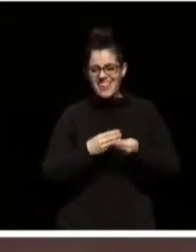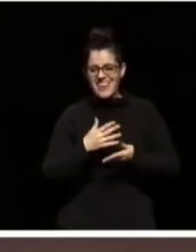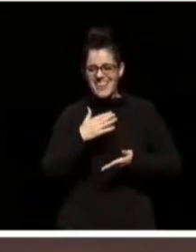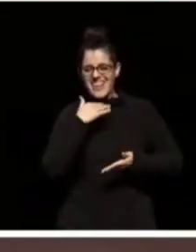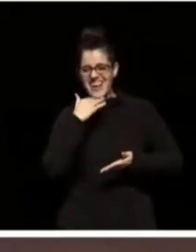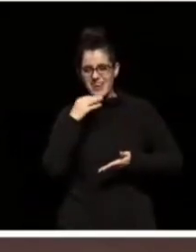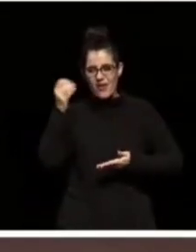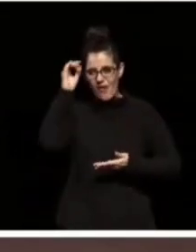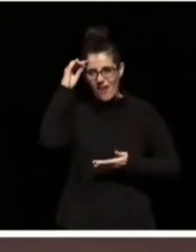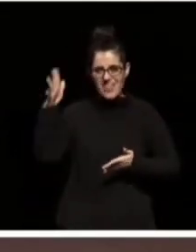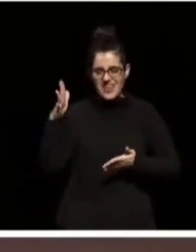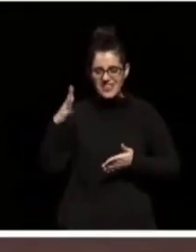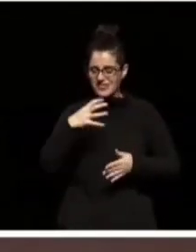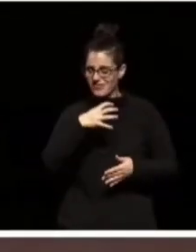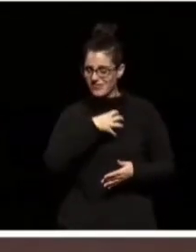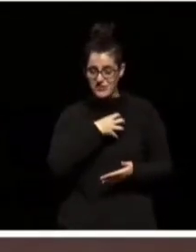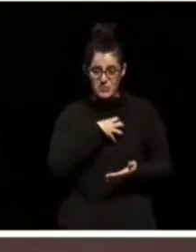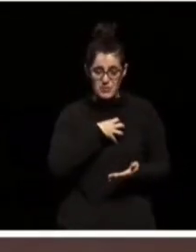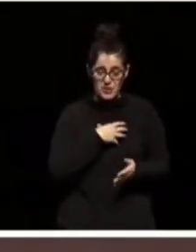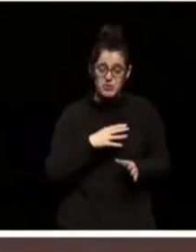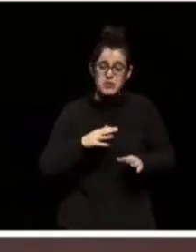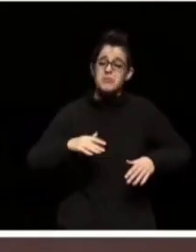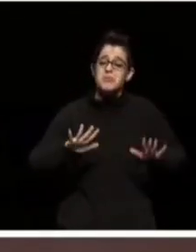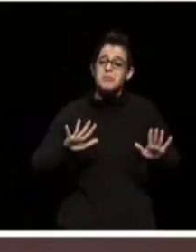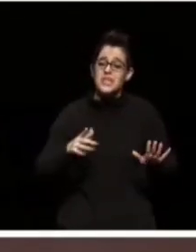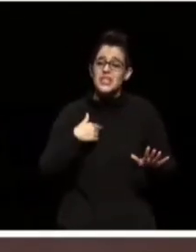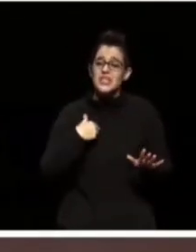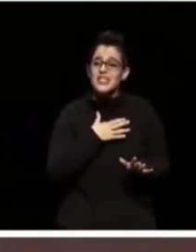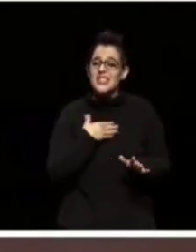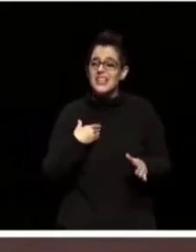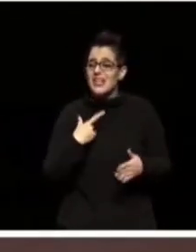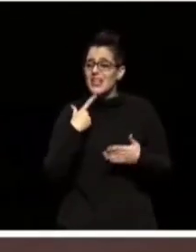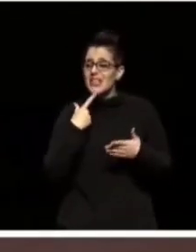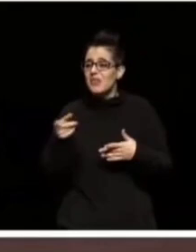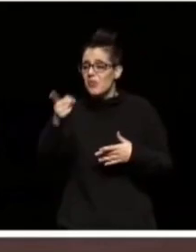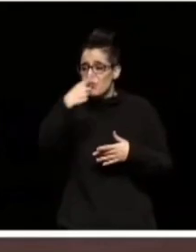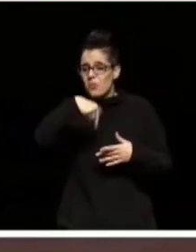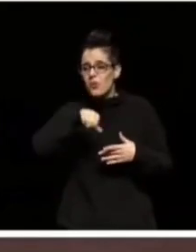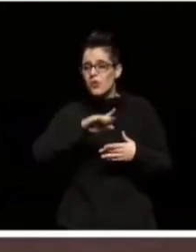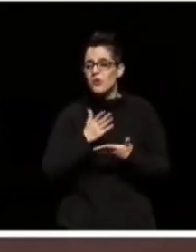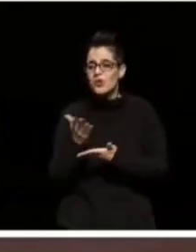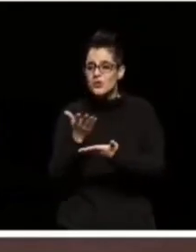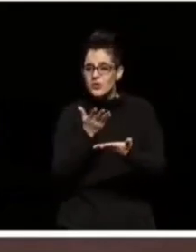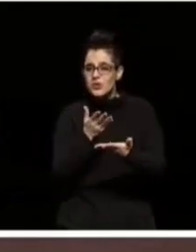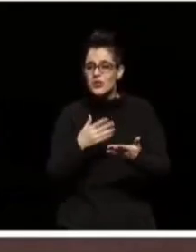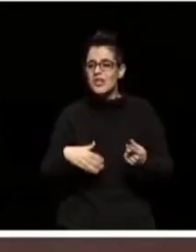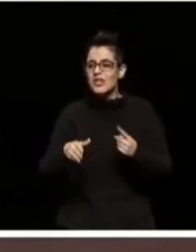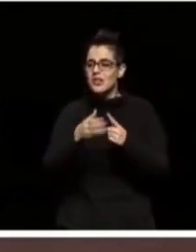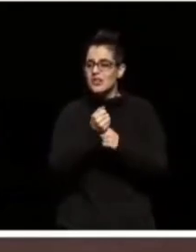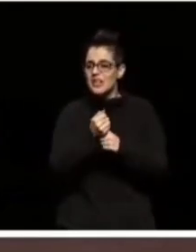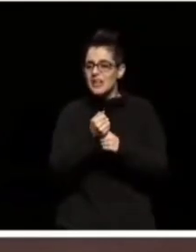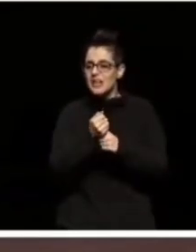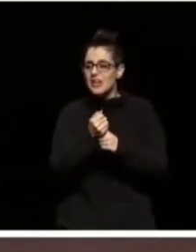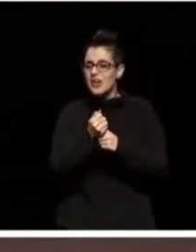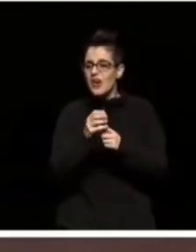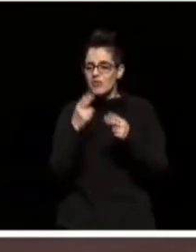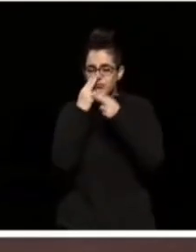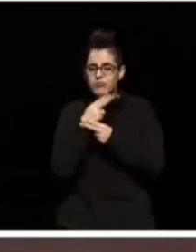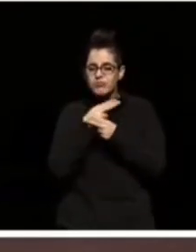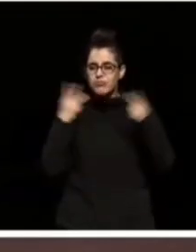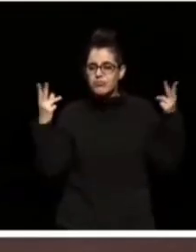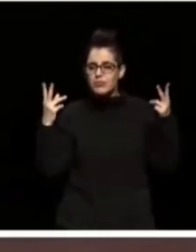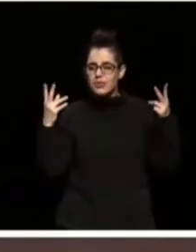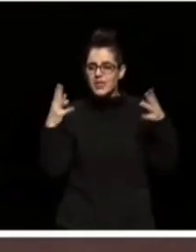que defendemos, pues yo quiero señalar que vosotros habéis conseguido una agencia pública de energía que me consta que está